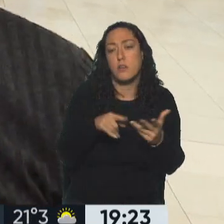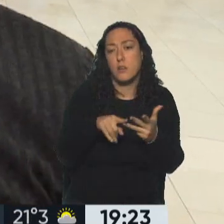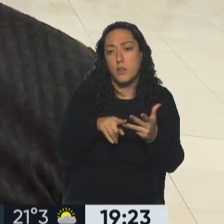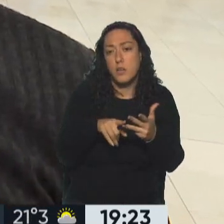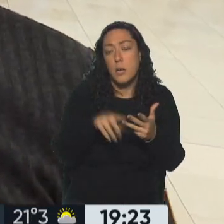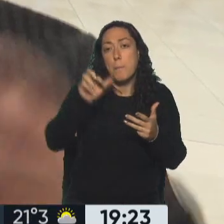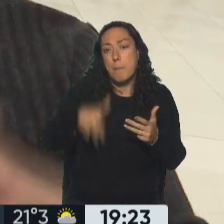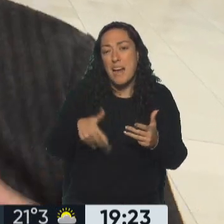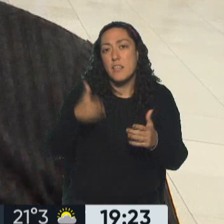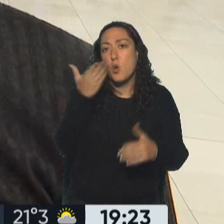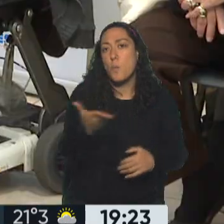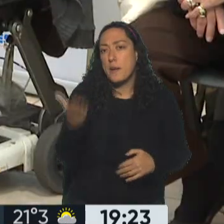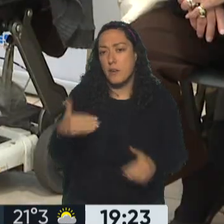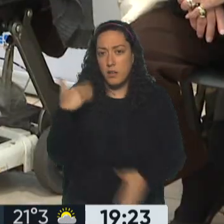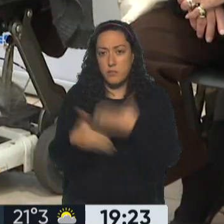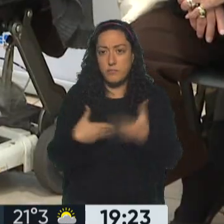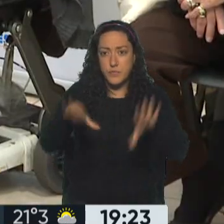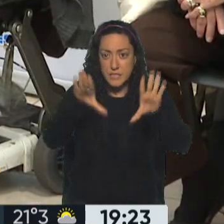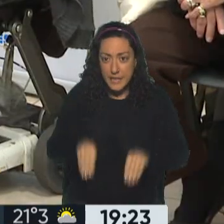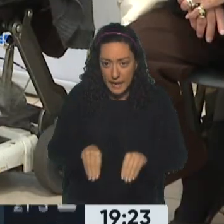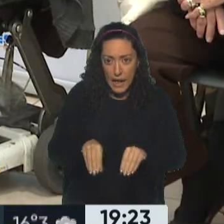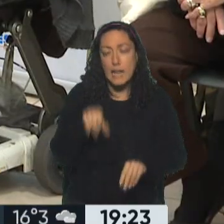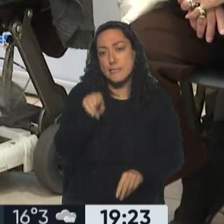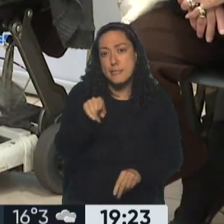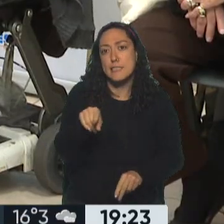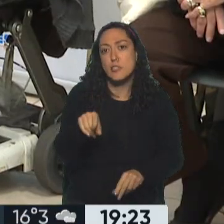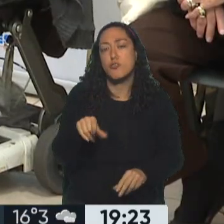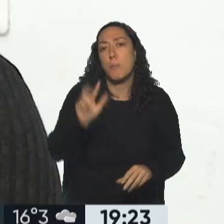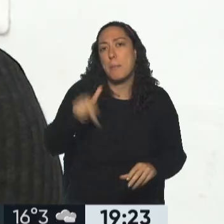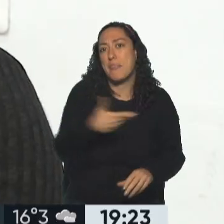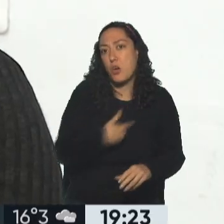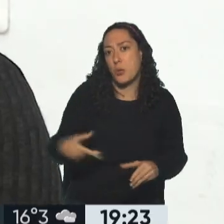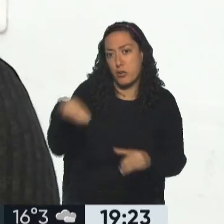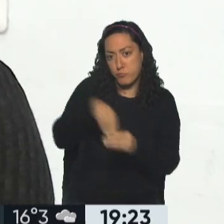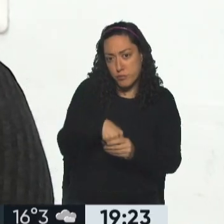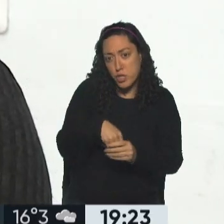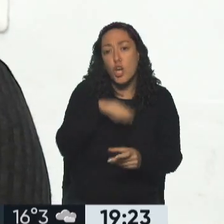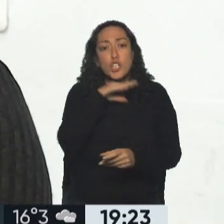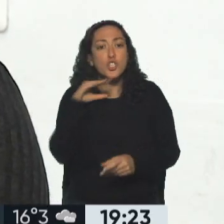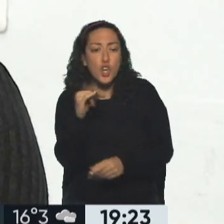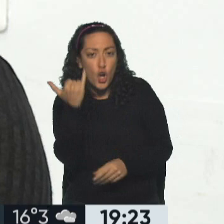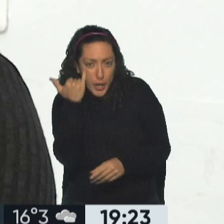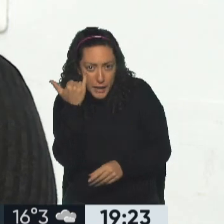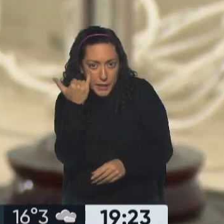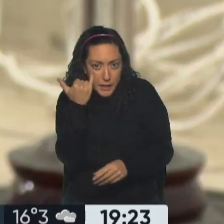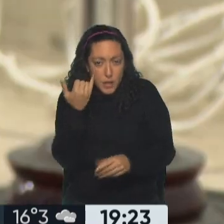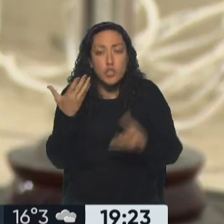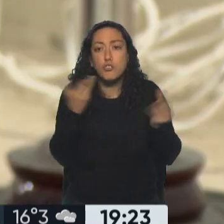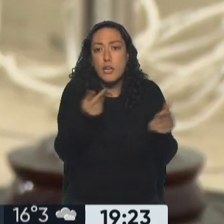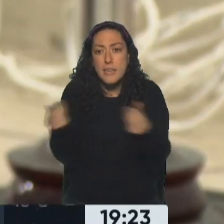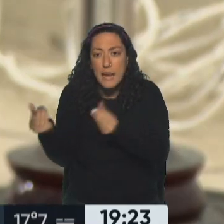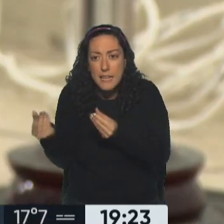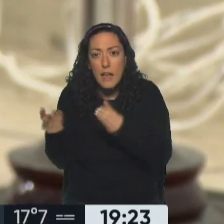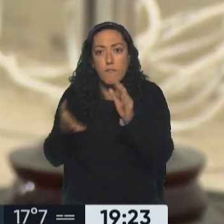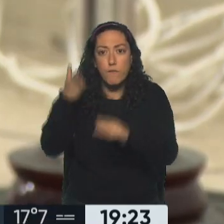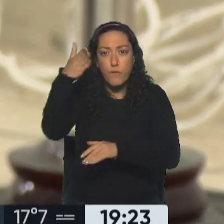plan de desarrollo humano integral lo ponemos en agenda. Con Johnny fuimos, por ejemplo, en la misión de solidaridad